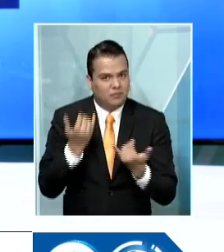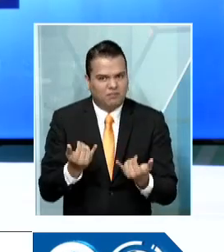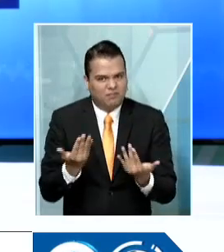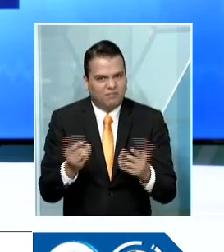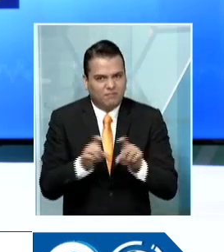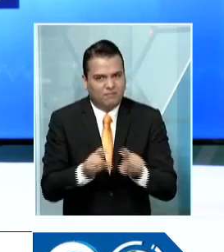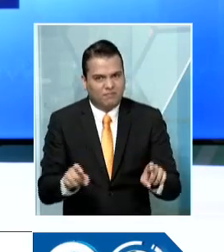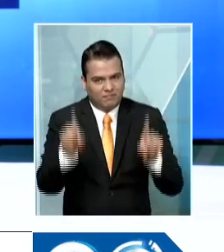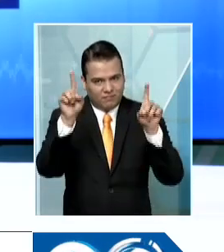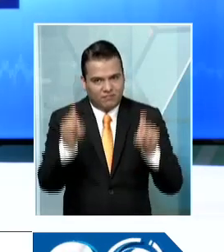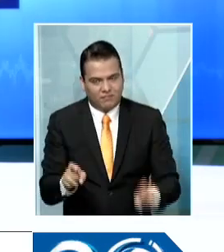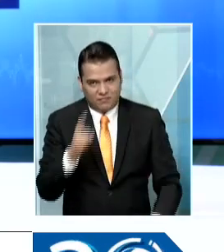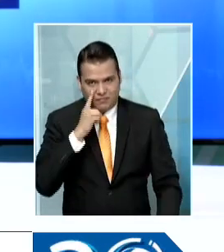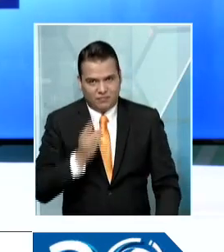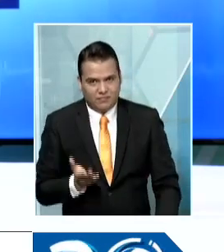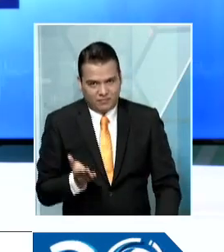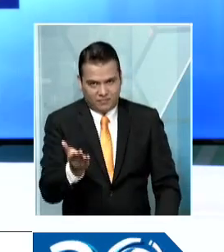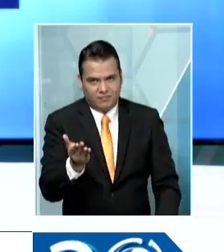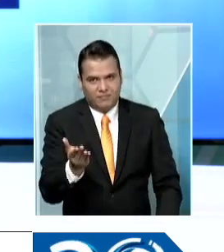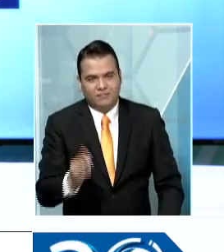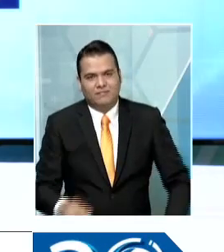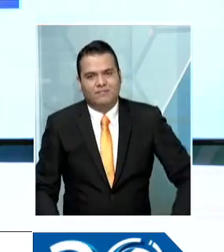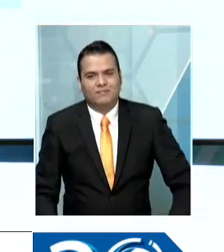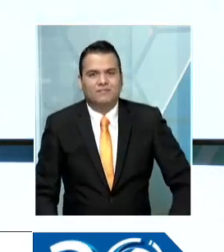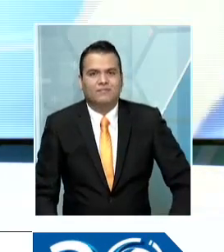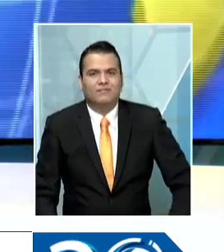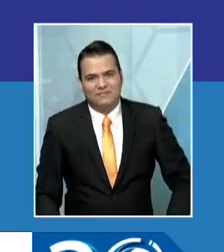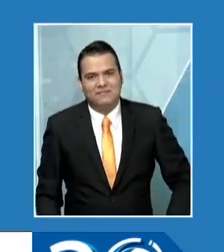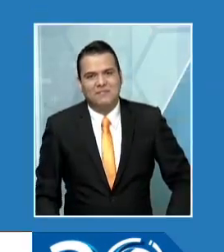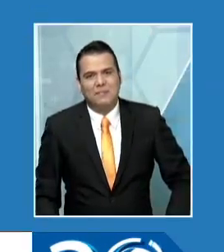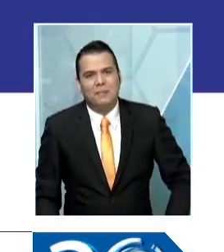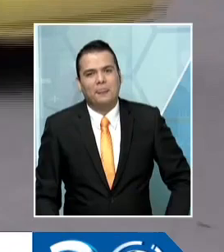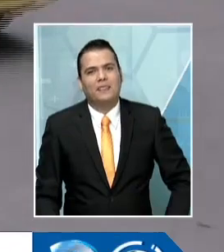importa. Ahora lo dejamos con nuestros titulares del día. Bienvenidos.